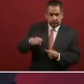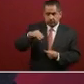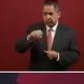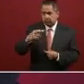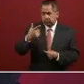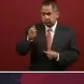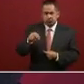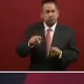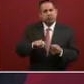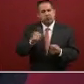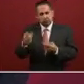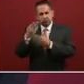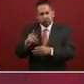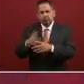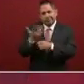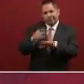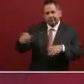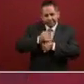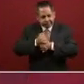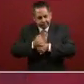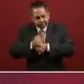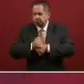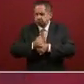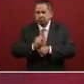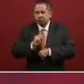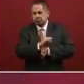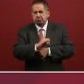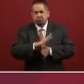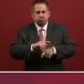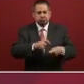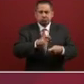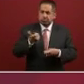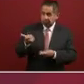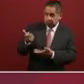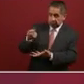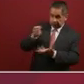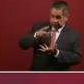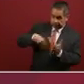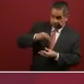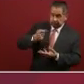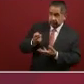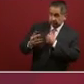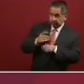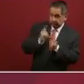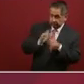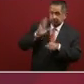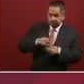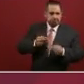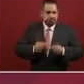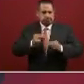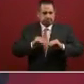otros bancos que creo tienen información supongo de lo que pasa en las finanzas públicas en el país